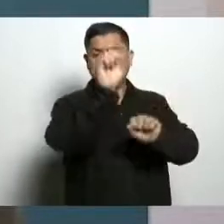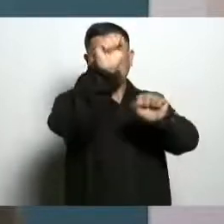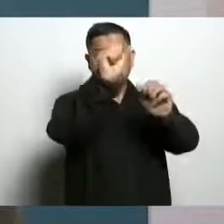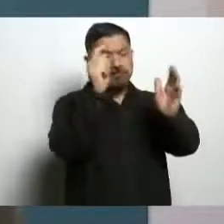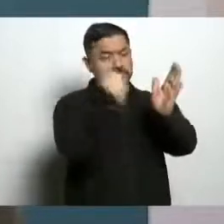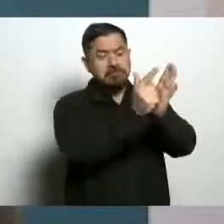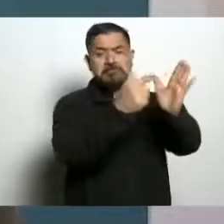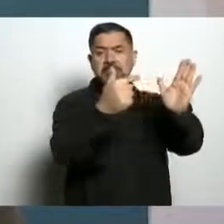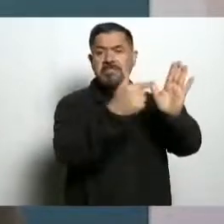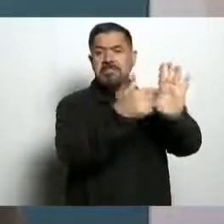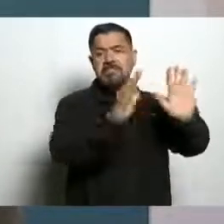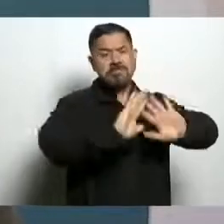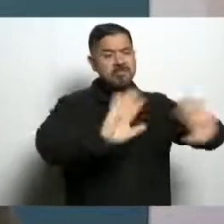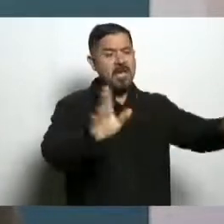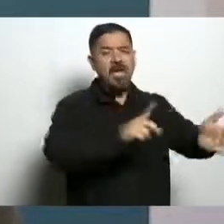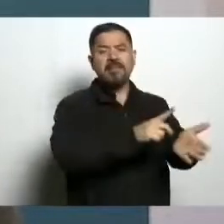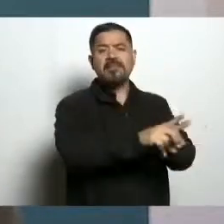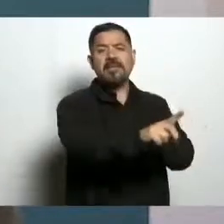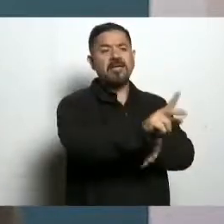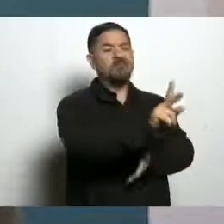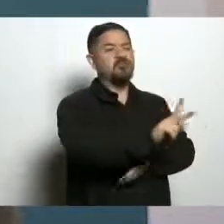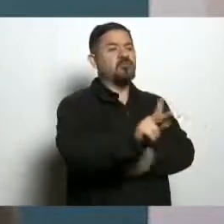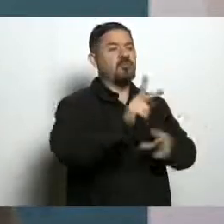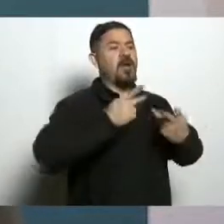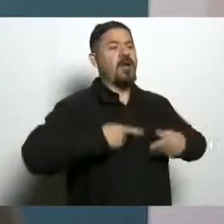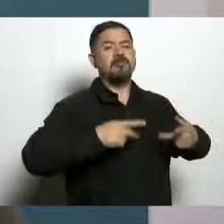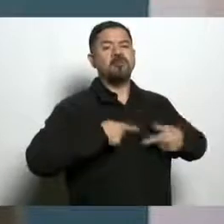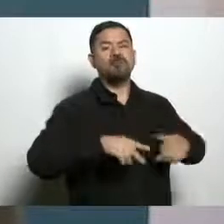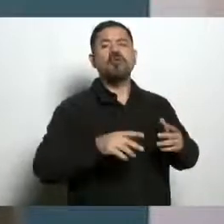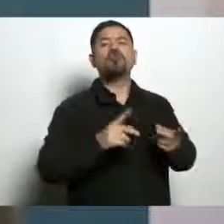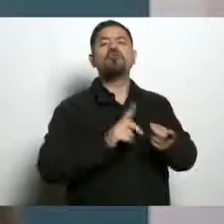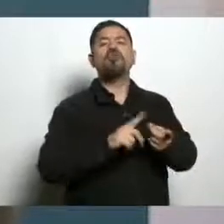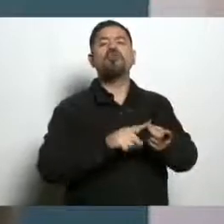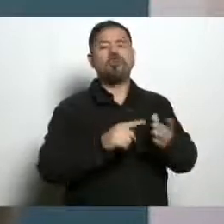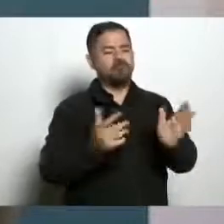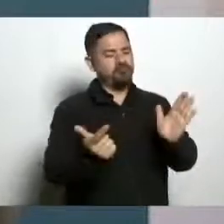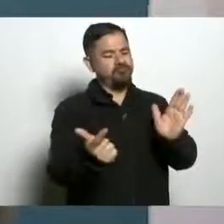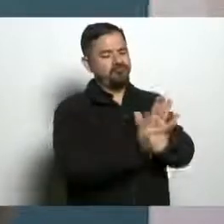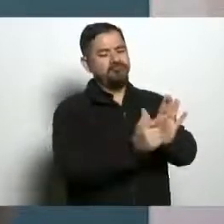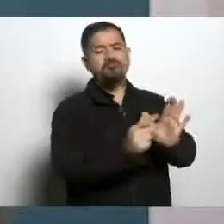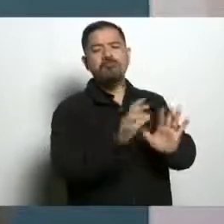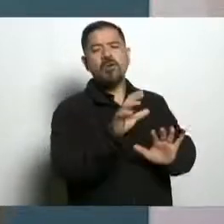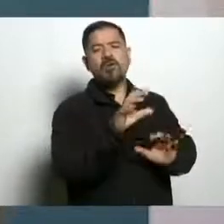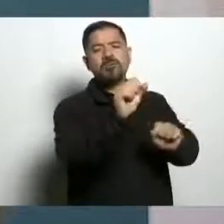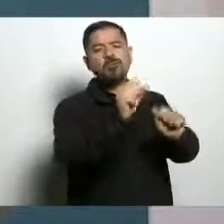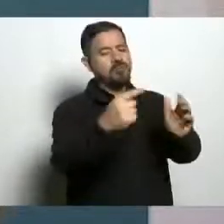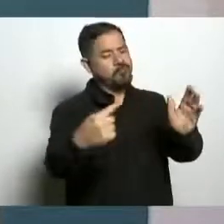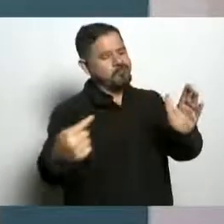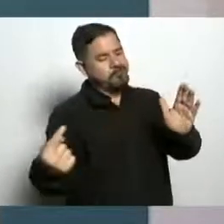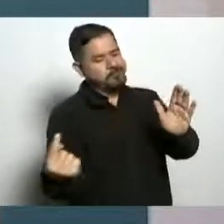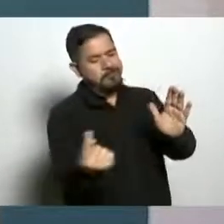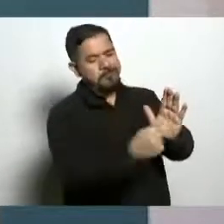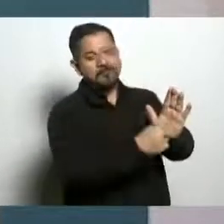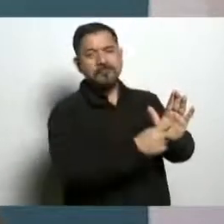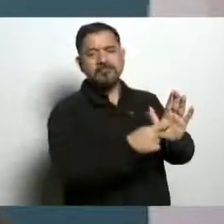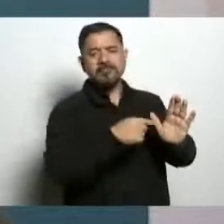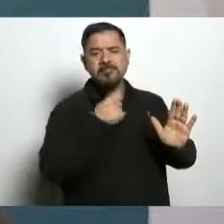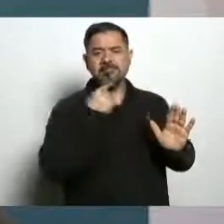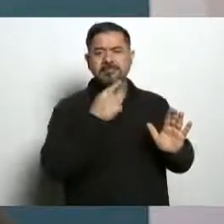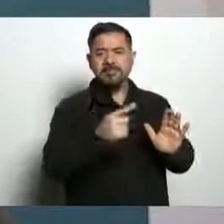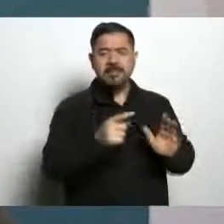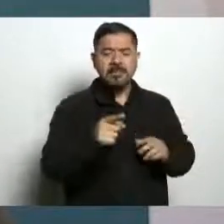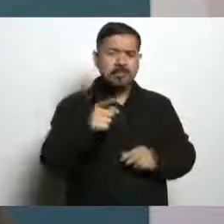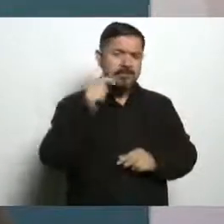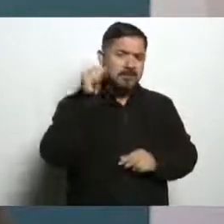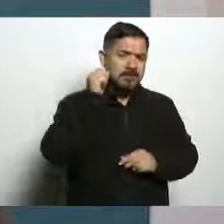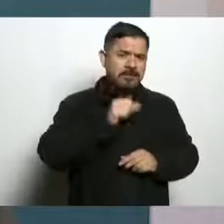derechos del pueblo, y en la Constitución quedó establecido de que